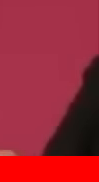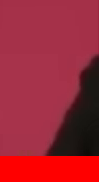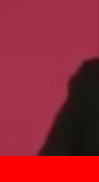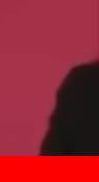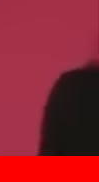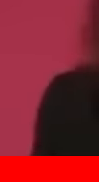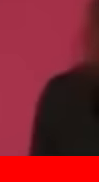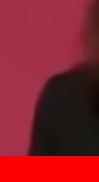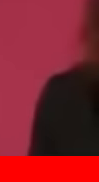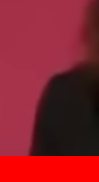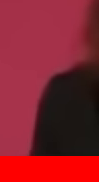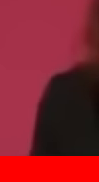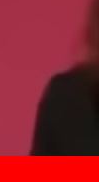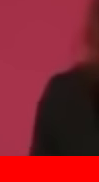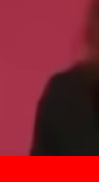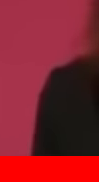a sus anchas.